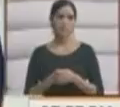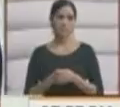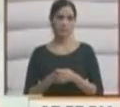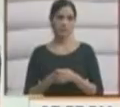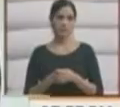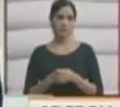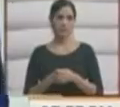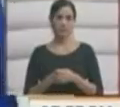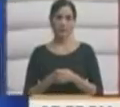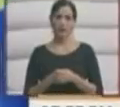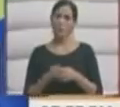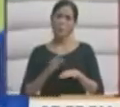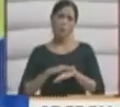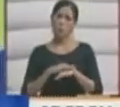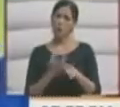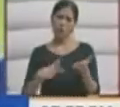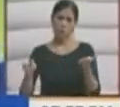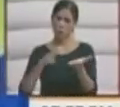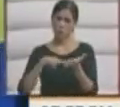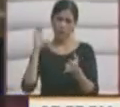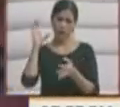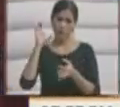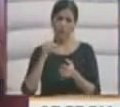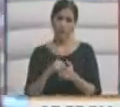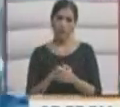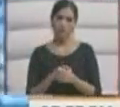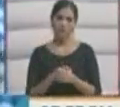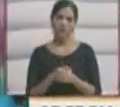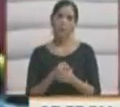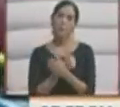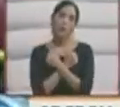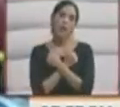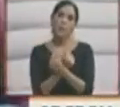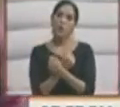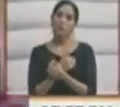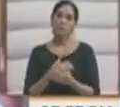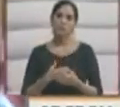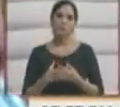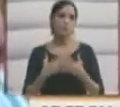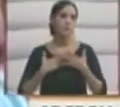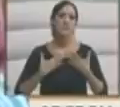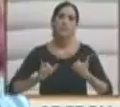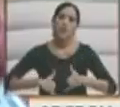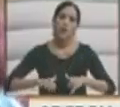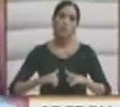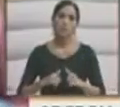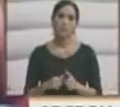¿Por qué regresas a la patria? Por amor. Por mis hijos.